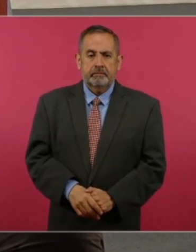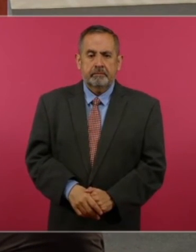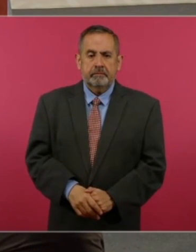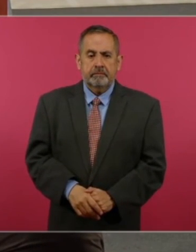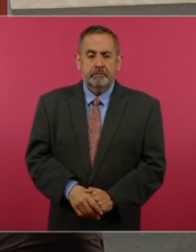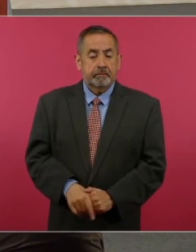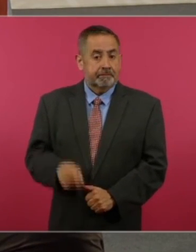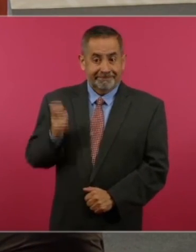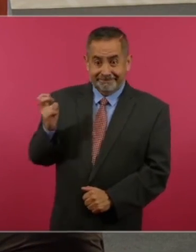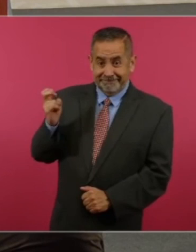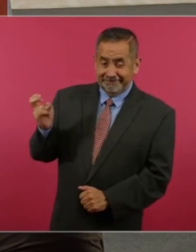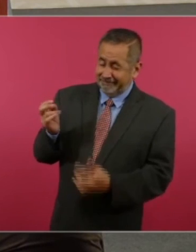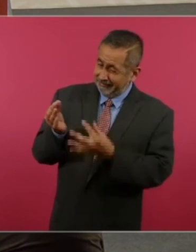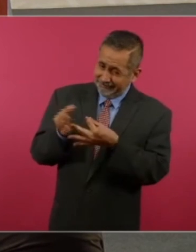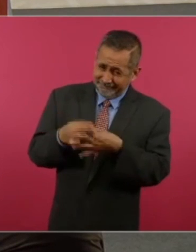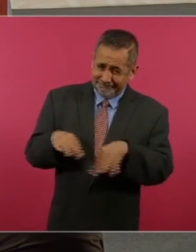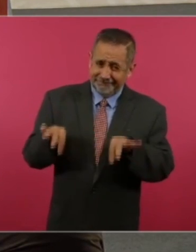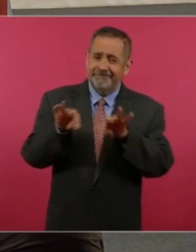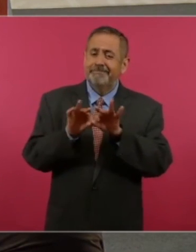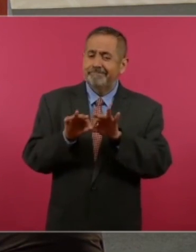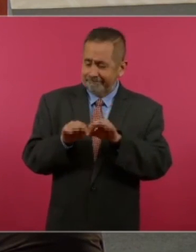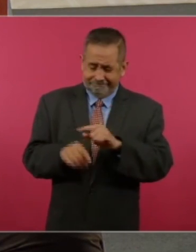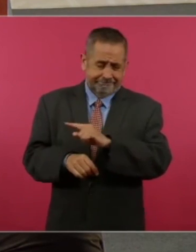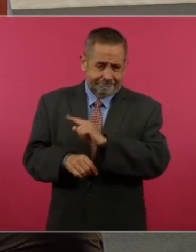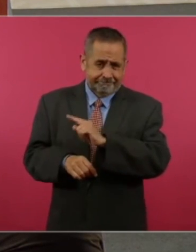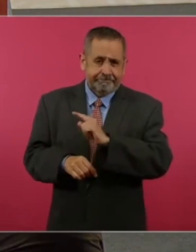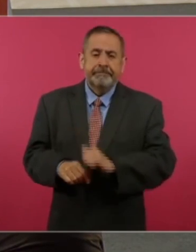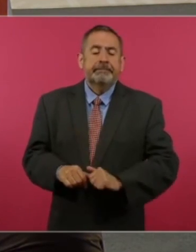Este es importantísimo.